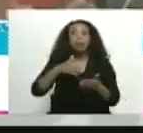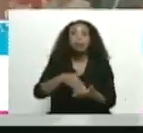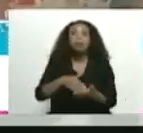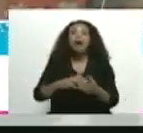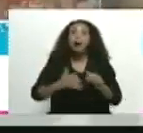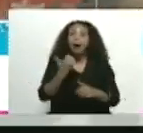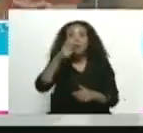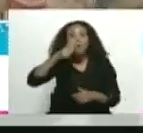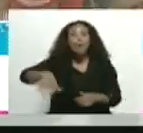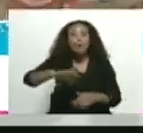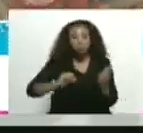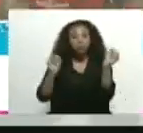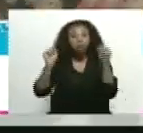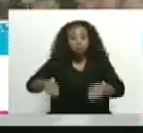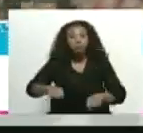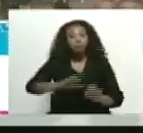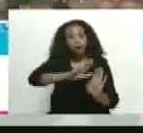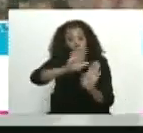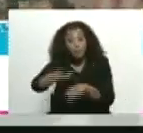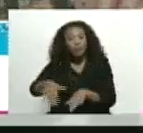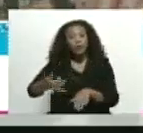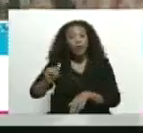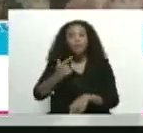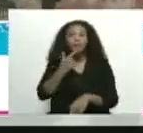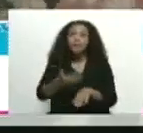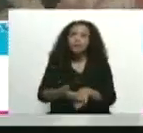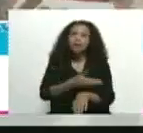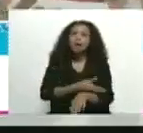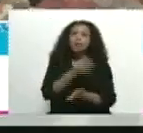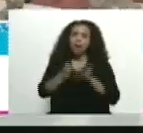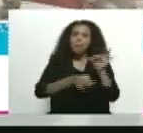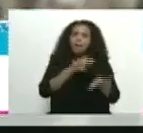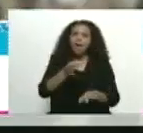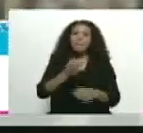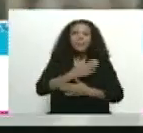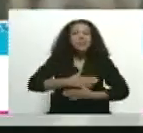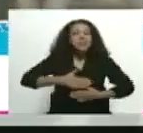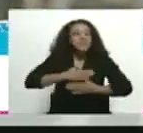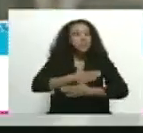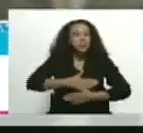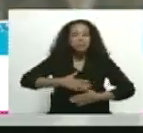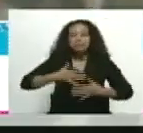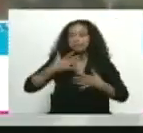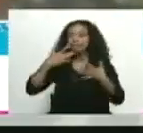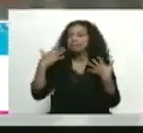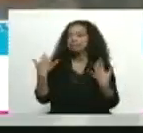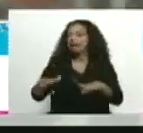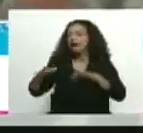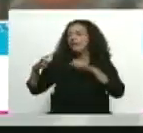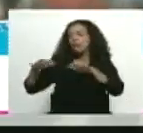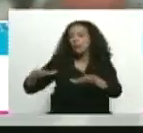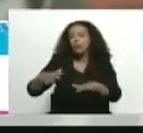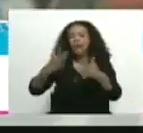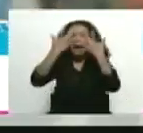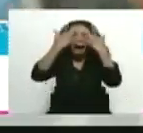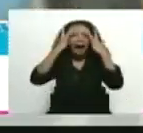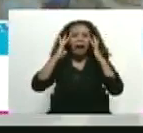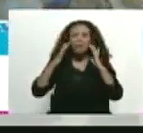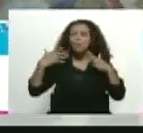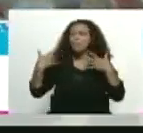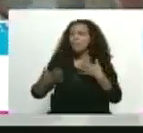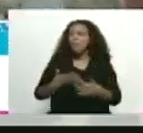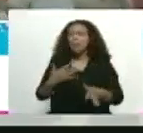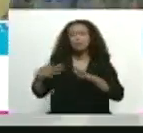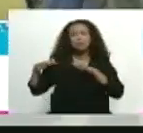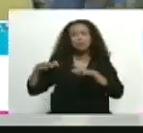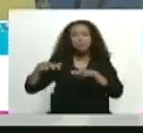apoya, ¿sí? Y como le dije, me disfruté esa marcha. ¿Verdad? A lo máximo, señor presidente. Me